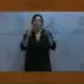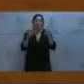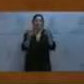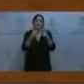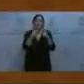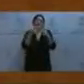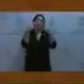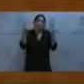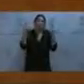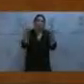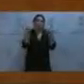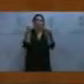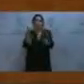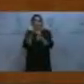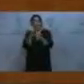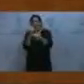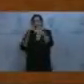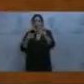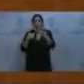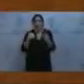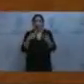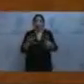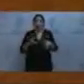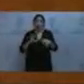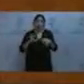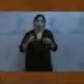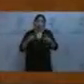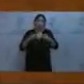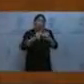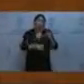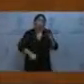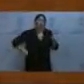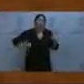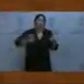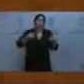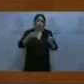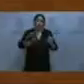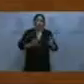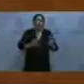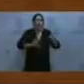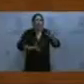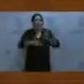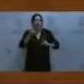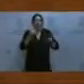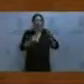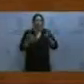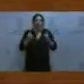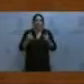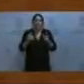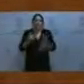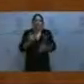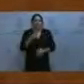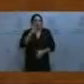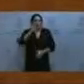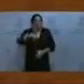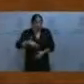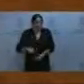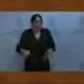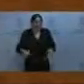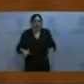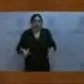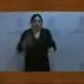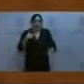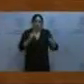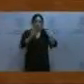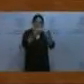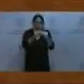yo no soy de Podemos, lo aseguro, pero algunas veces, coño, pues no me queda más remedio que reconocer que coincido